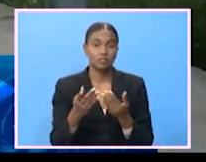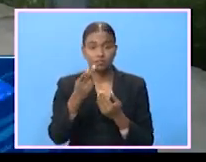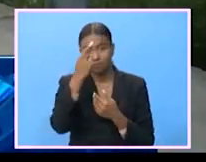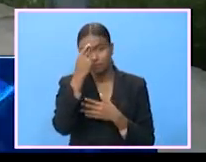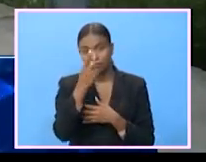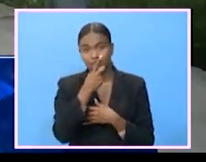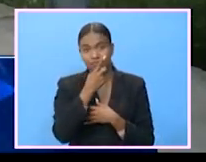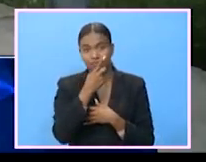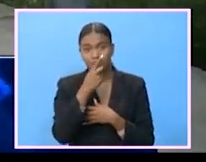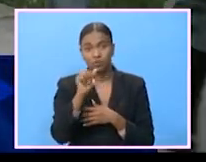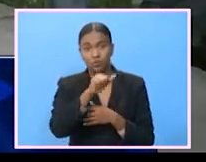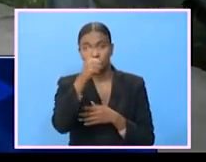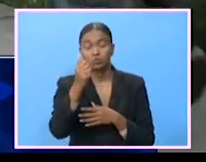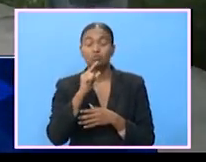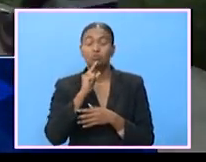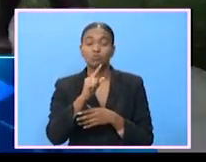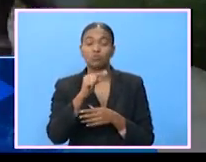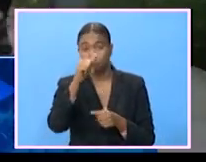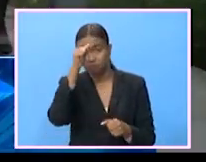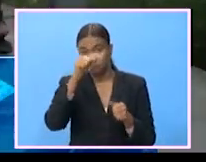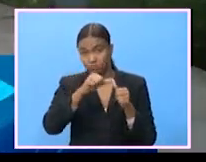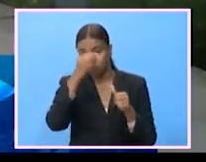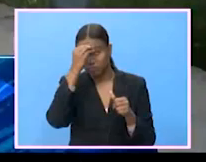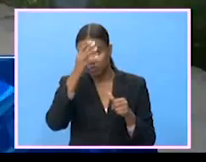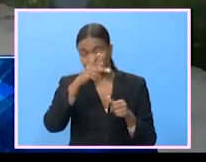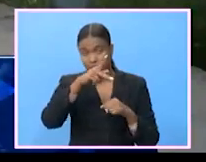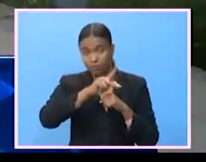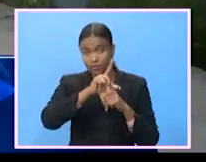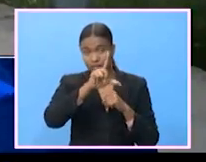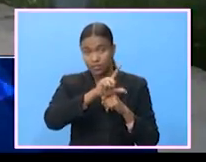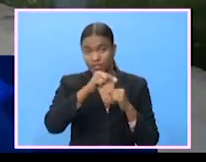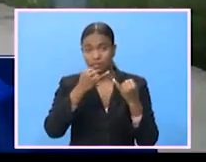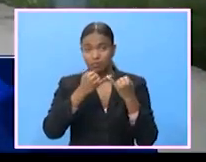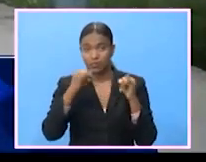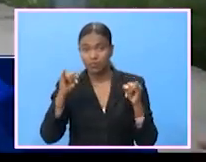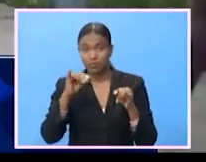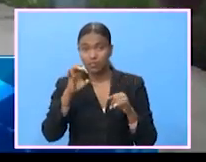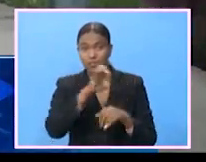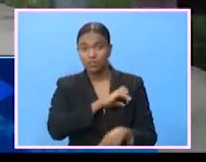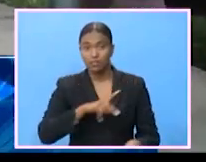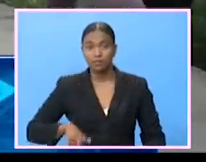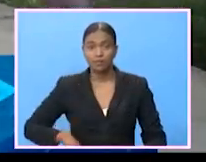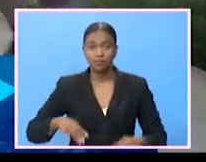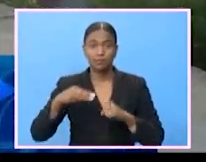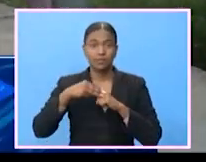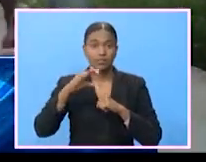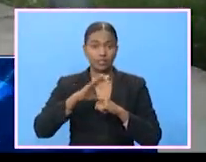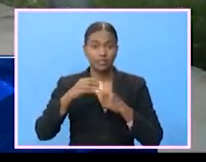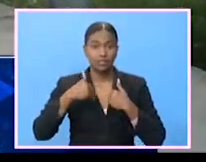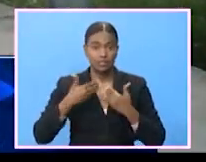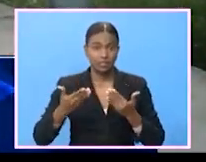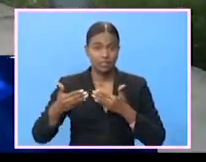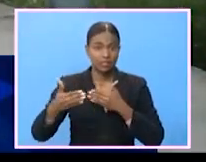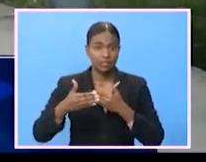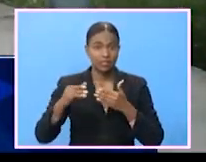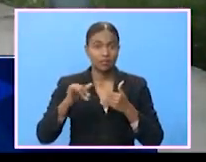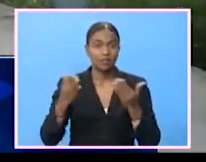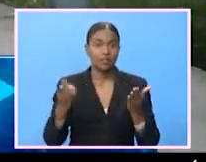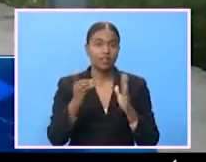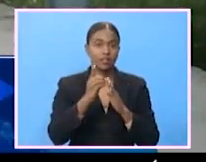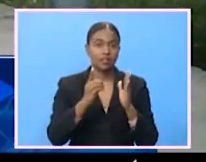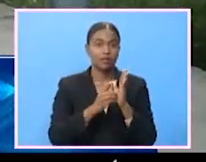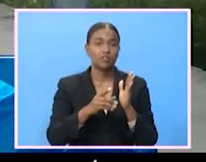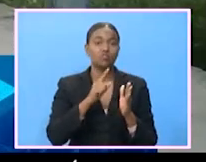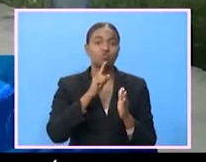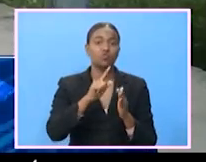República Dominicana. Las otras son, bueno, les recordaba, tanto Pedernales como Independencia, Elías Piña, Montecristi, que está acá muy cerca, y esta Dajabón. Son